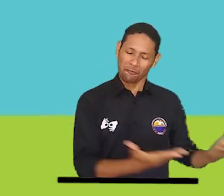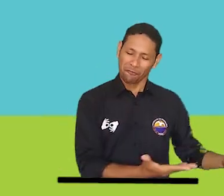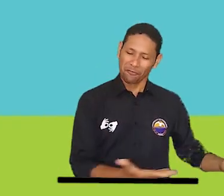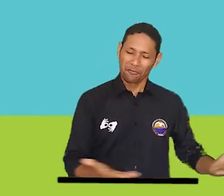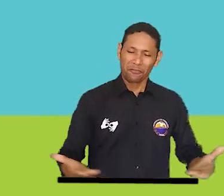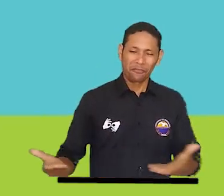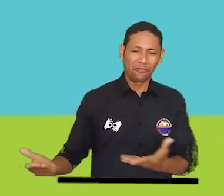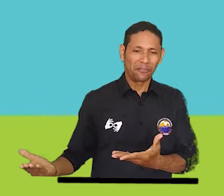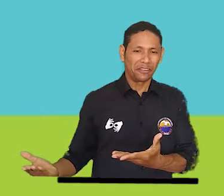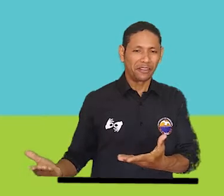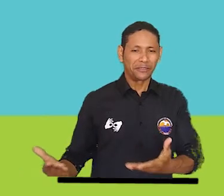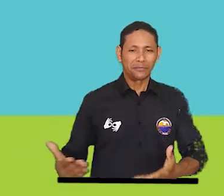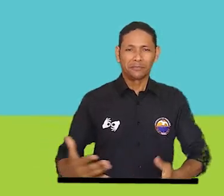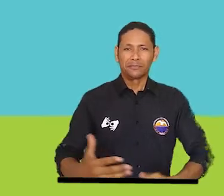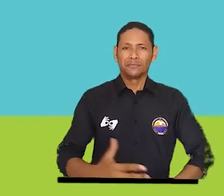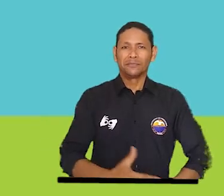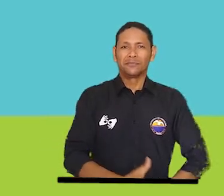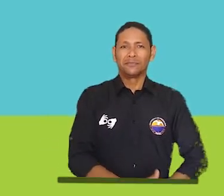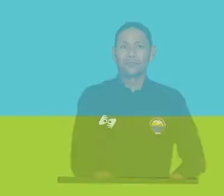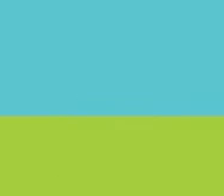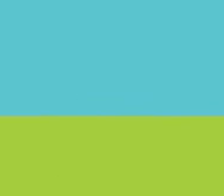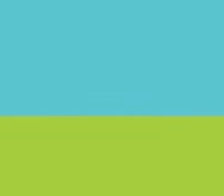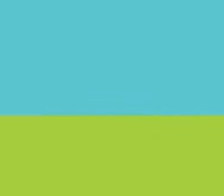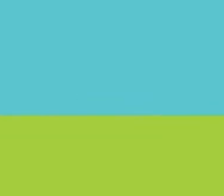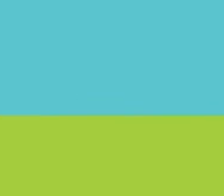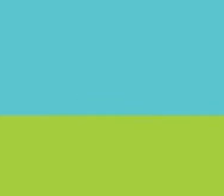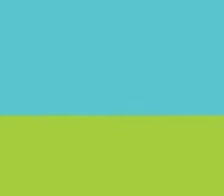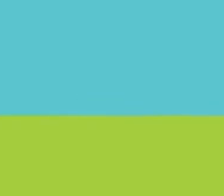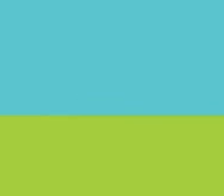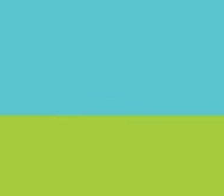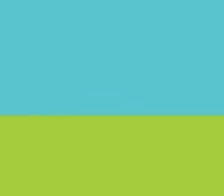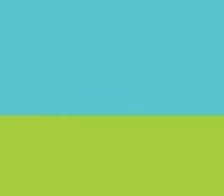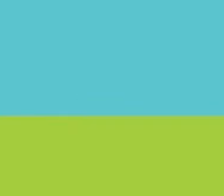Universidad del Magdalena, más incluyente e innovadora.